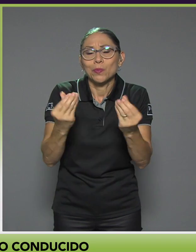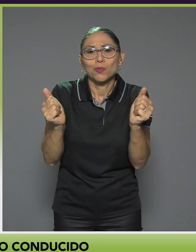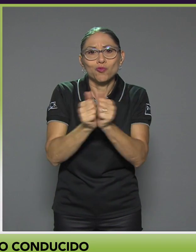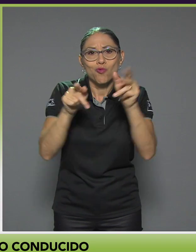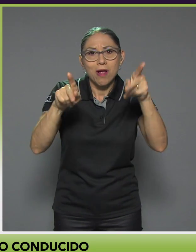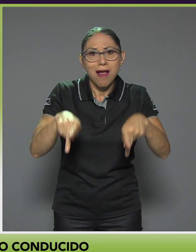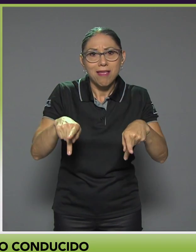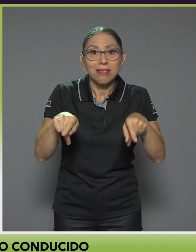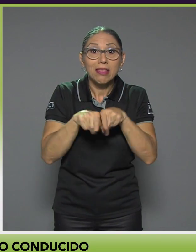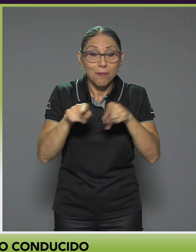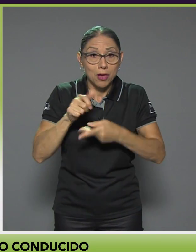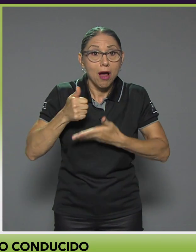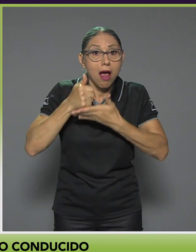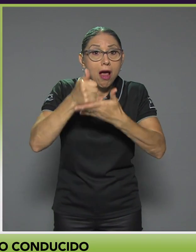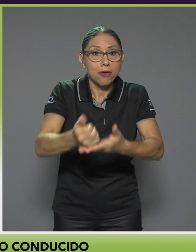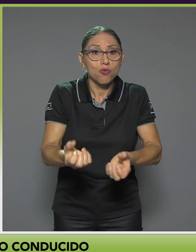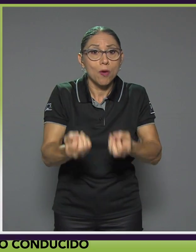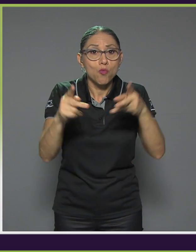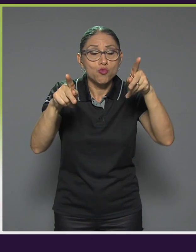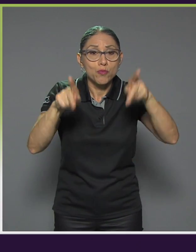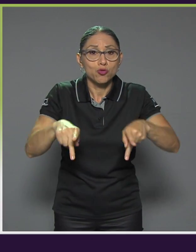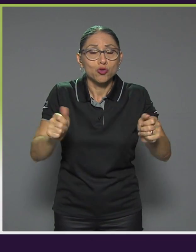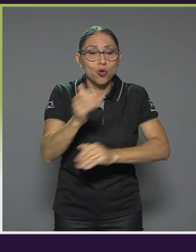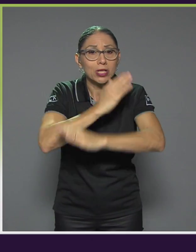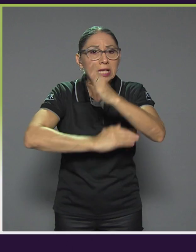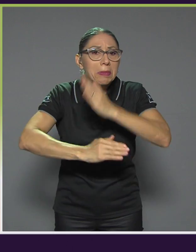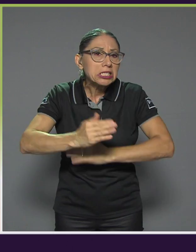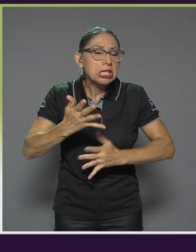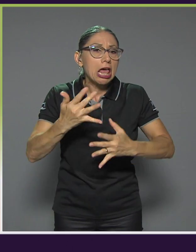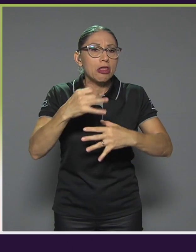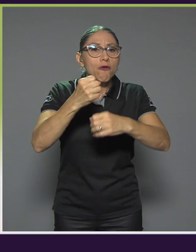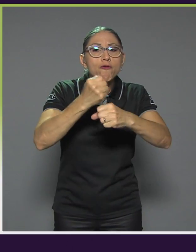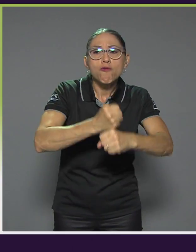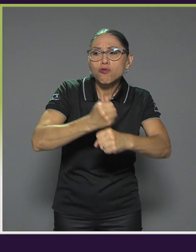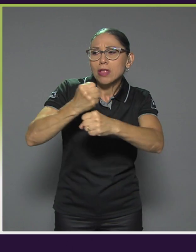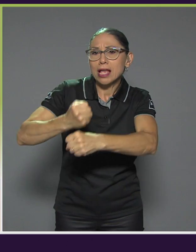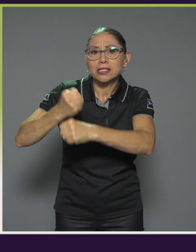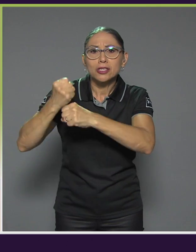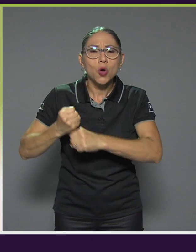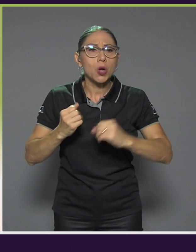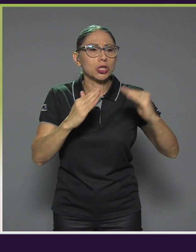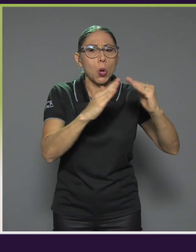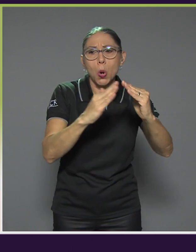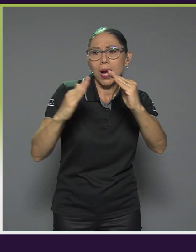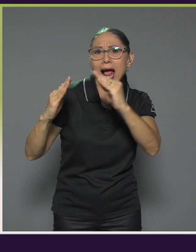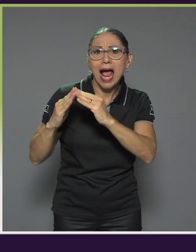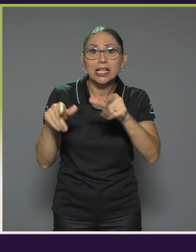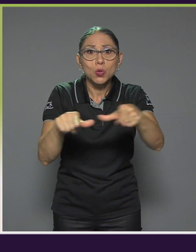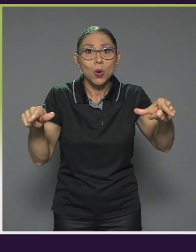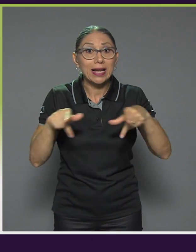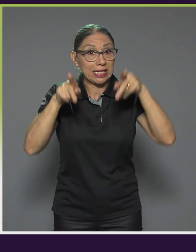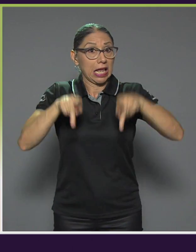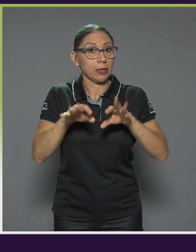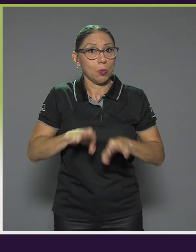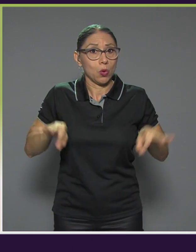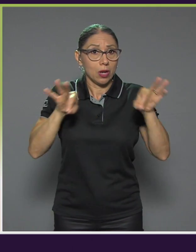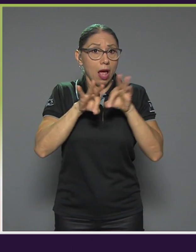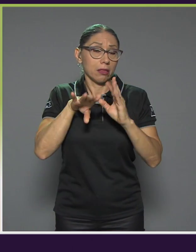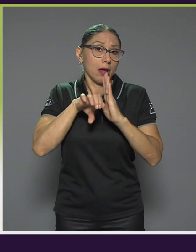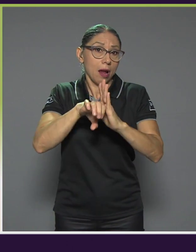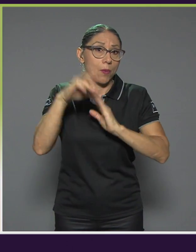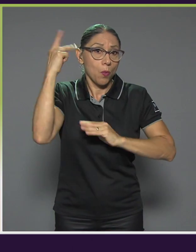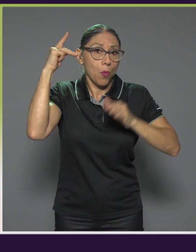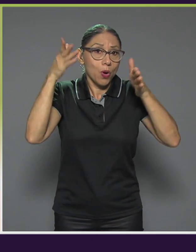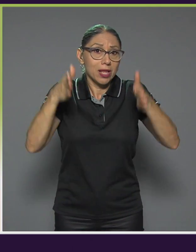mucho con los casos cosas capacidad fundaciones hogares al bello es gente importante como político de todos